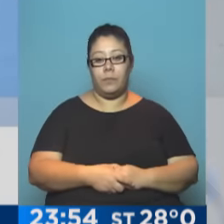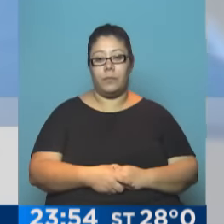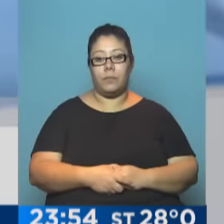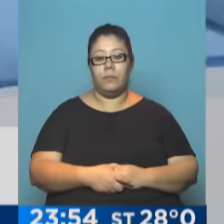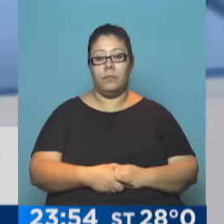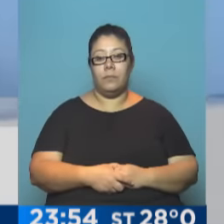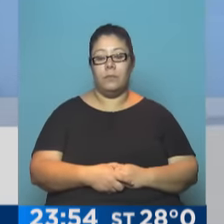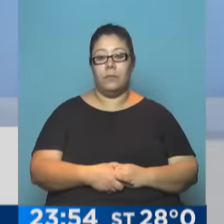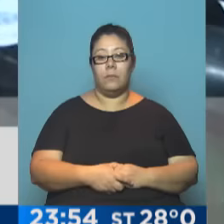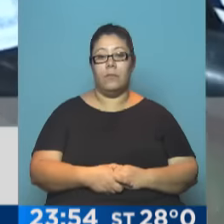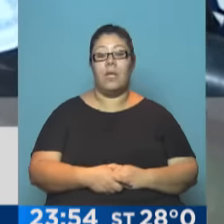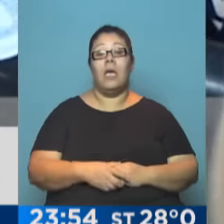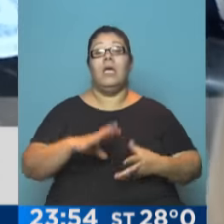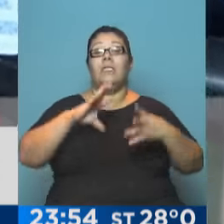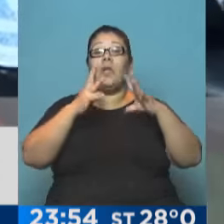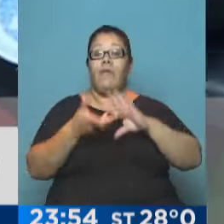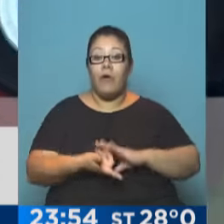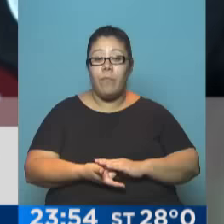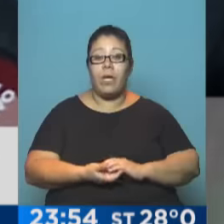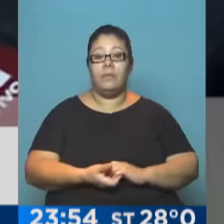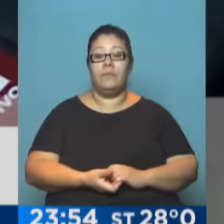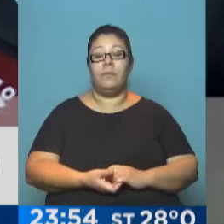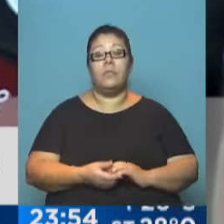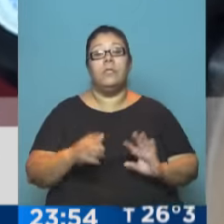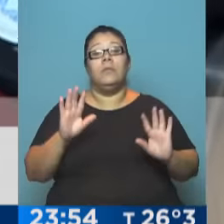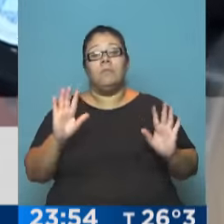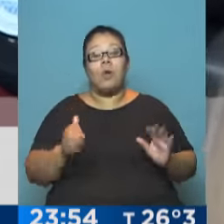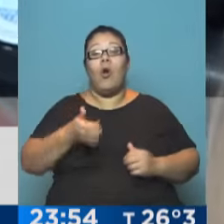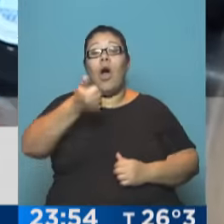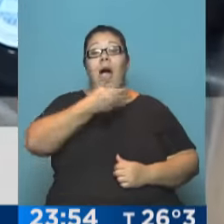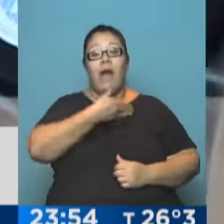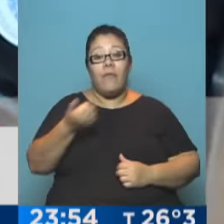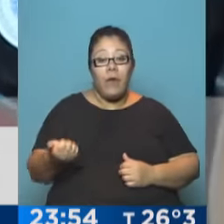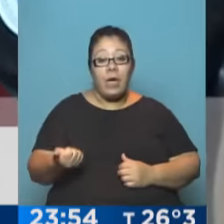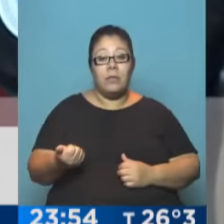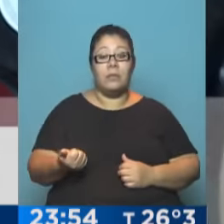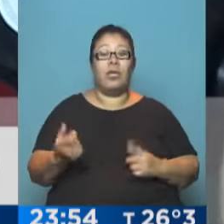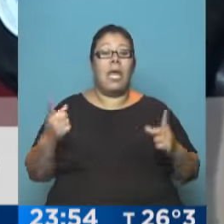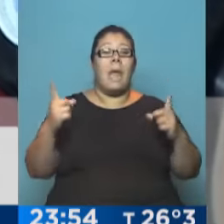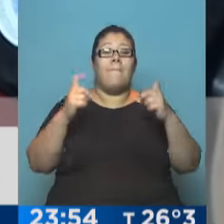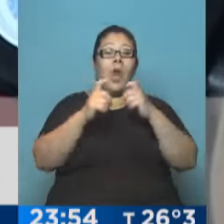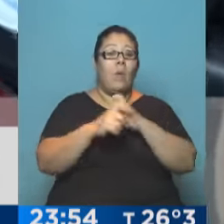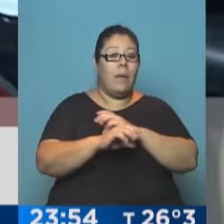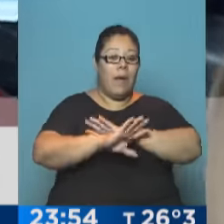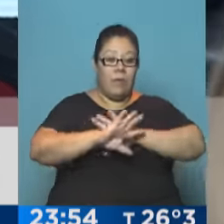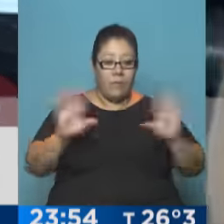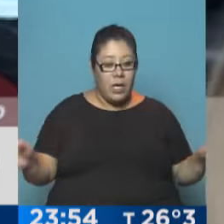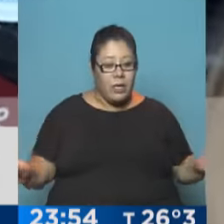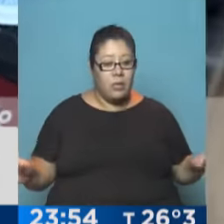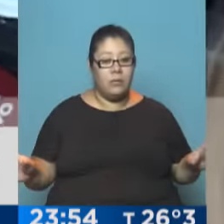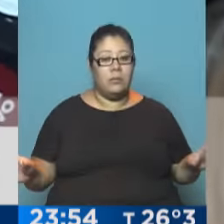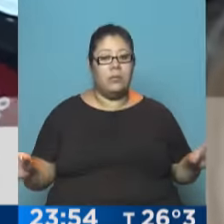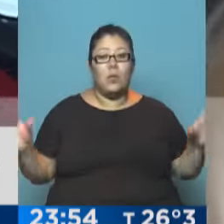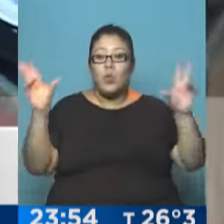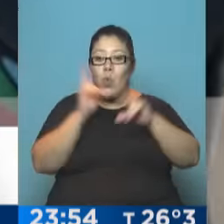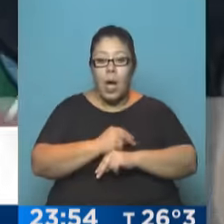Esto, de alguna manera, consolida la AFA porque ha desaparecido la crisis. Ya se tomó la determinación de hacer la